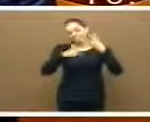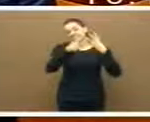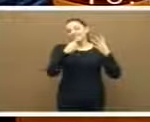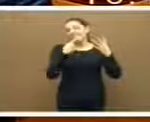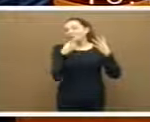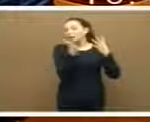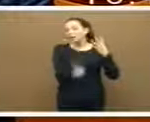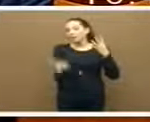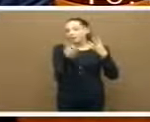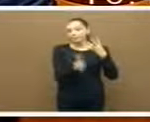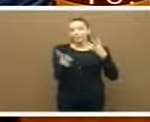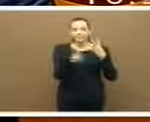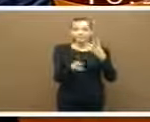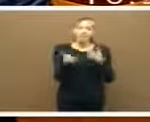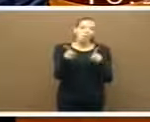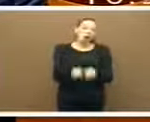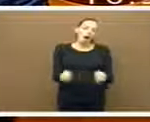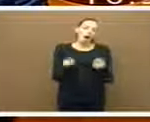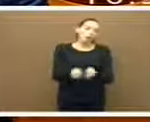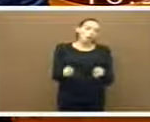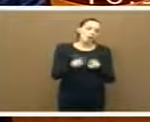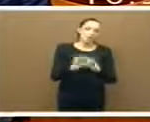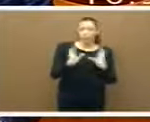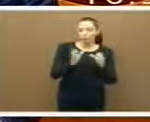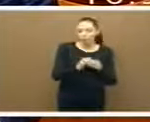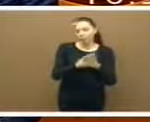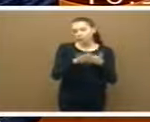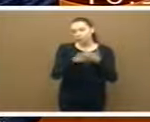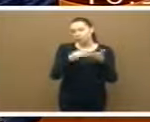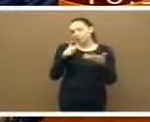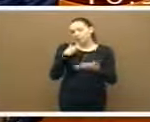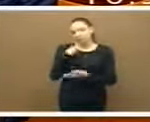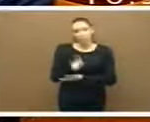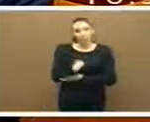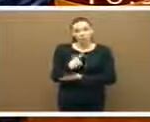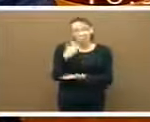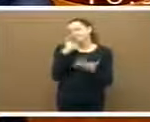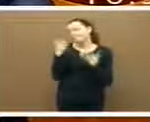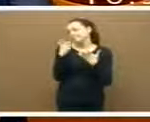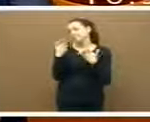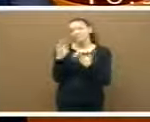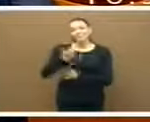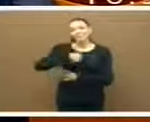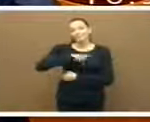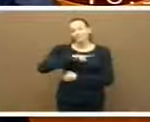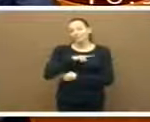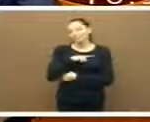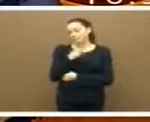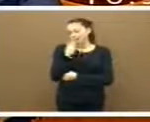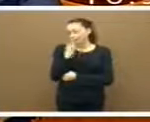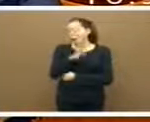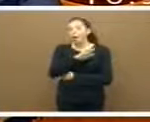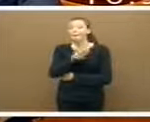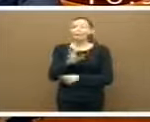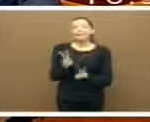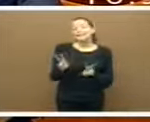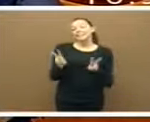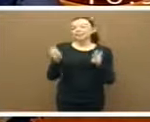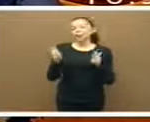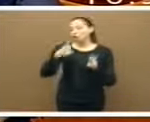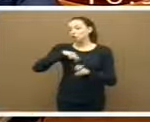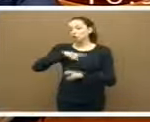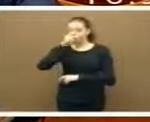repiten sección tras sección, agrupamiento tras agrupamiento, y que ponen de manifiesto que nosotros, pues la verdad, que estamos muy perdidos y que son ustedes, la